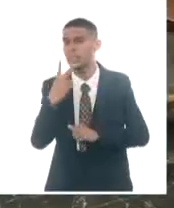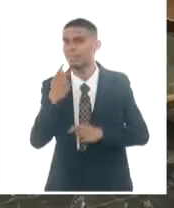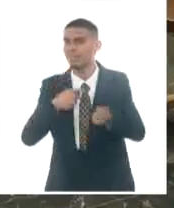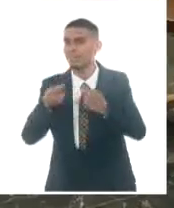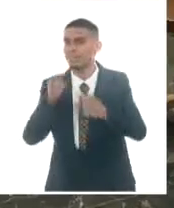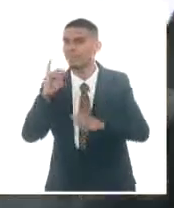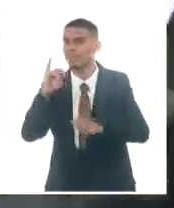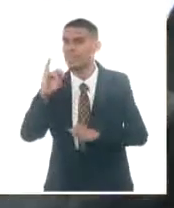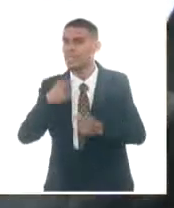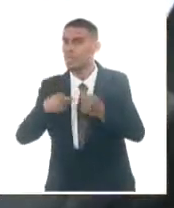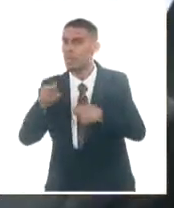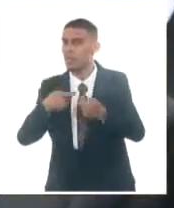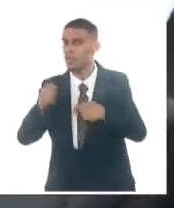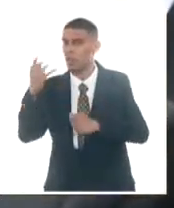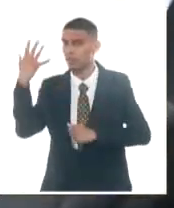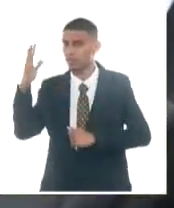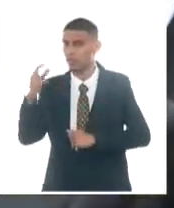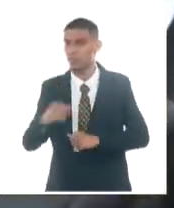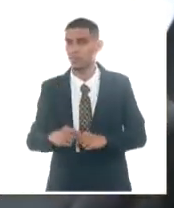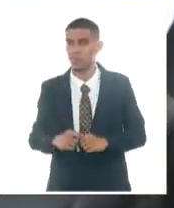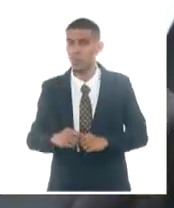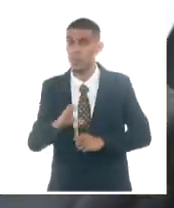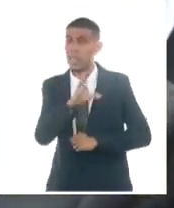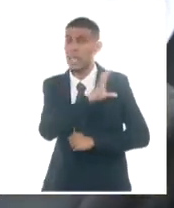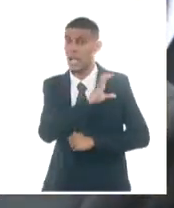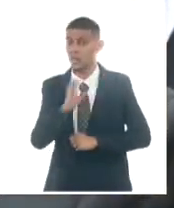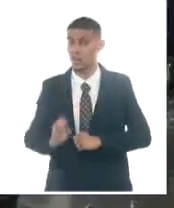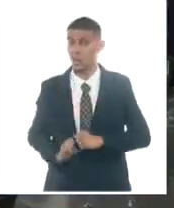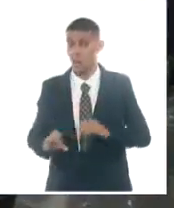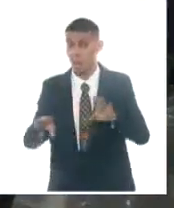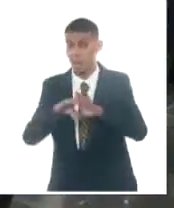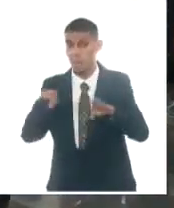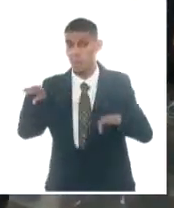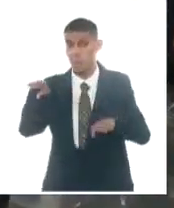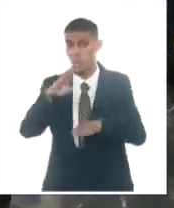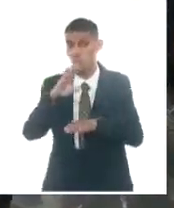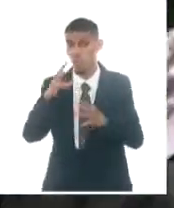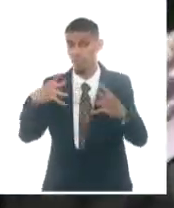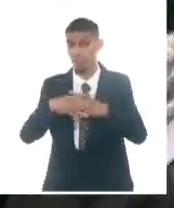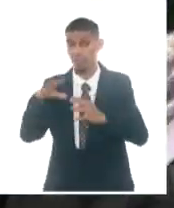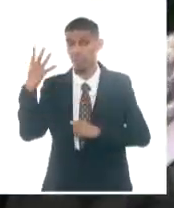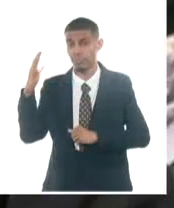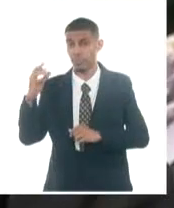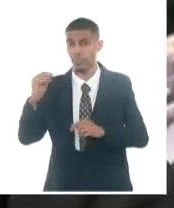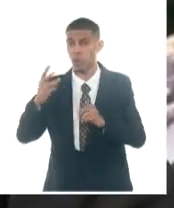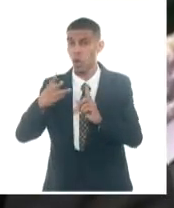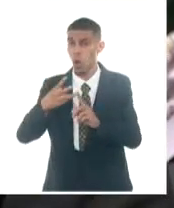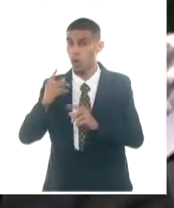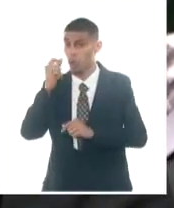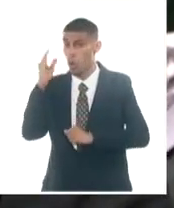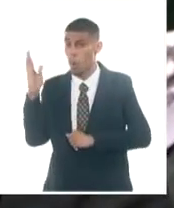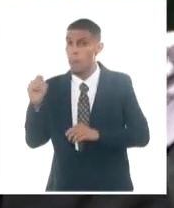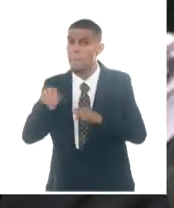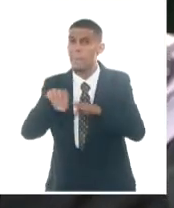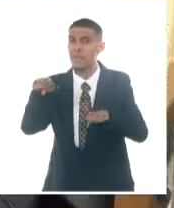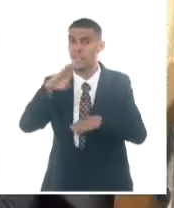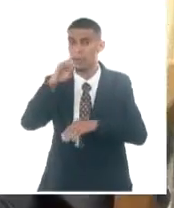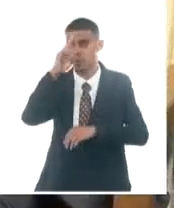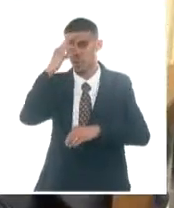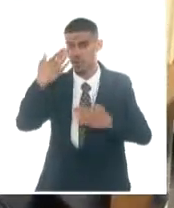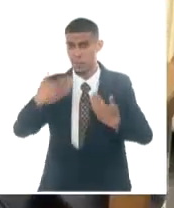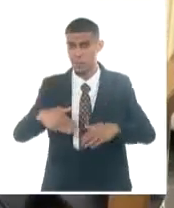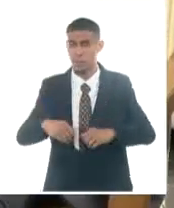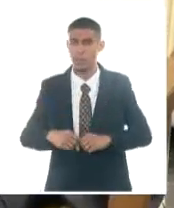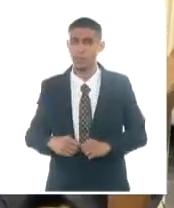Inversión Extranjera, Bruno Rodríguez Parrilla, ministro de Relaciones Exteriores, José Ángel Portal Miranda, ministro de Salud Pública,